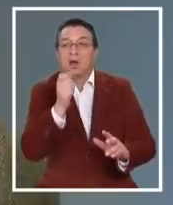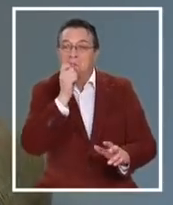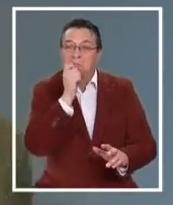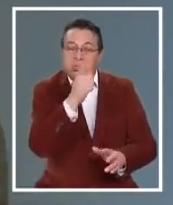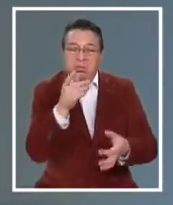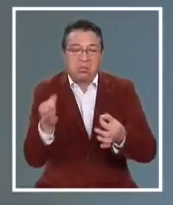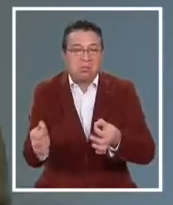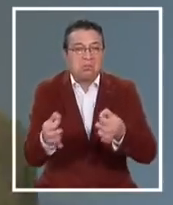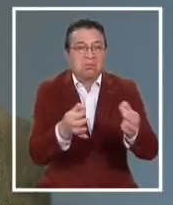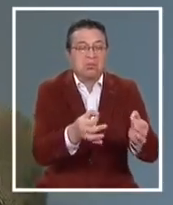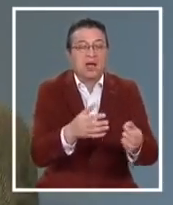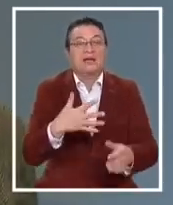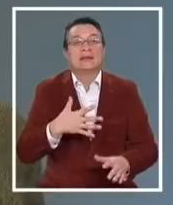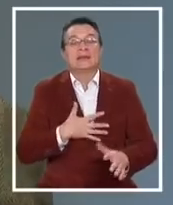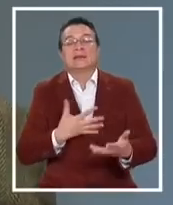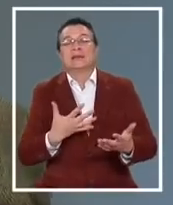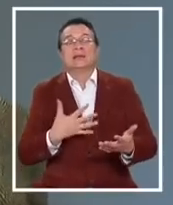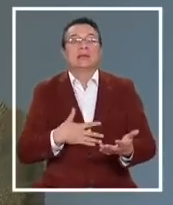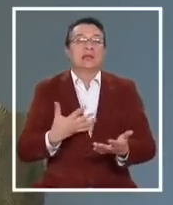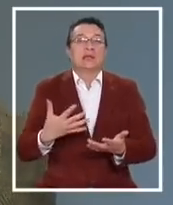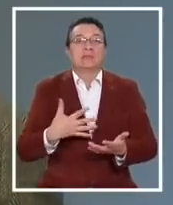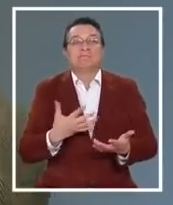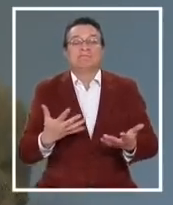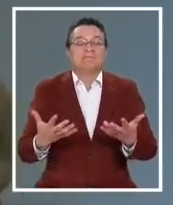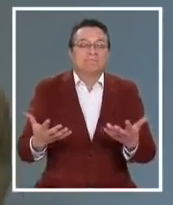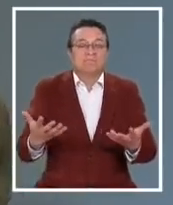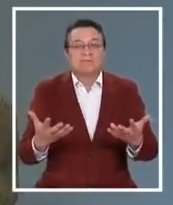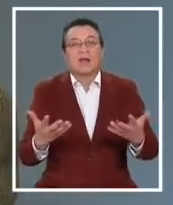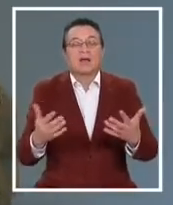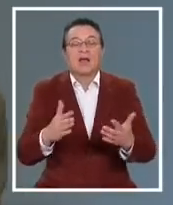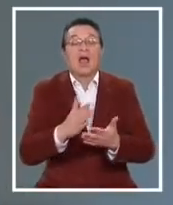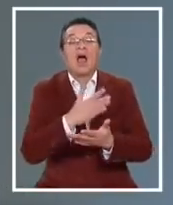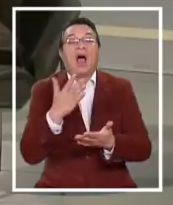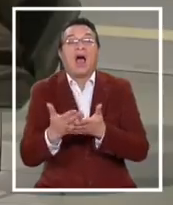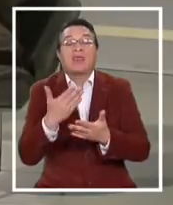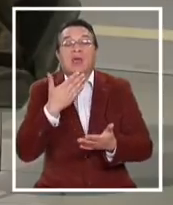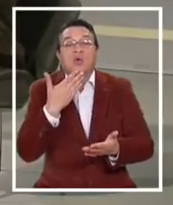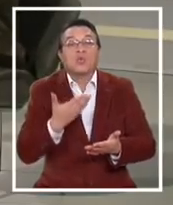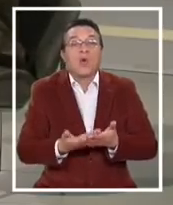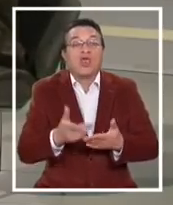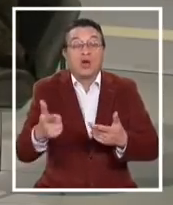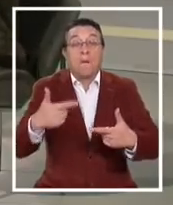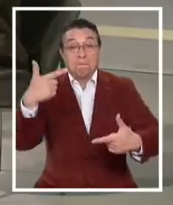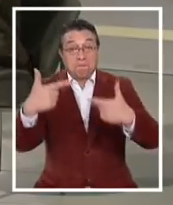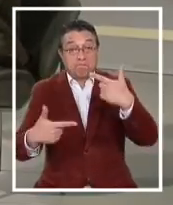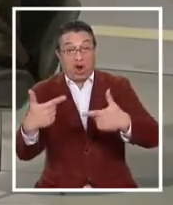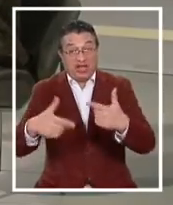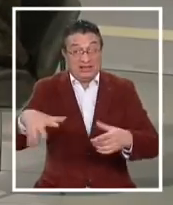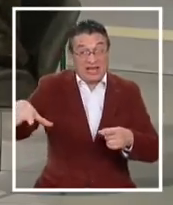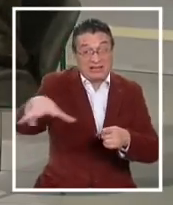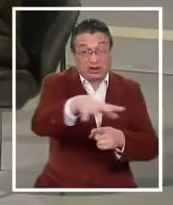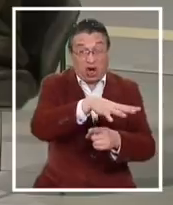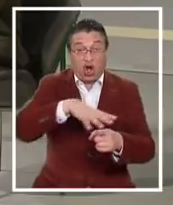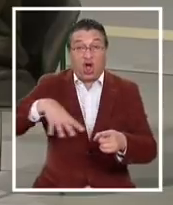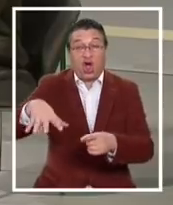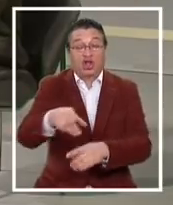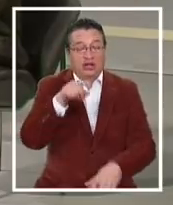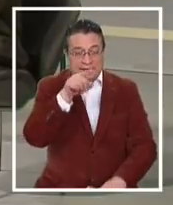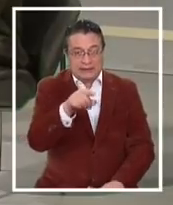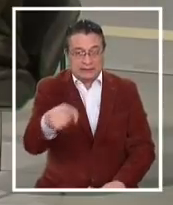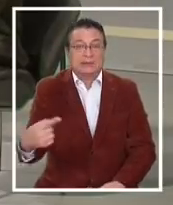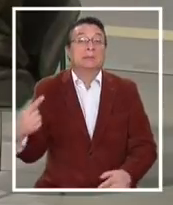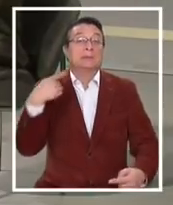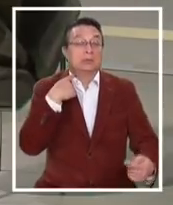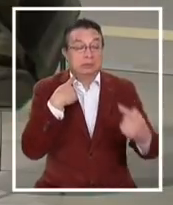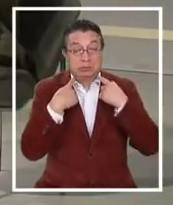querellas, hay intentos de, ¿hasta qué punto no es la clase política en general la que no está dando el